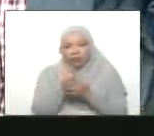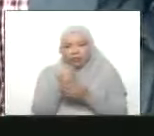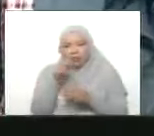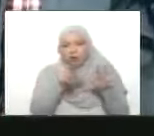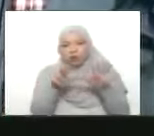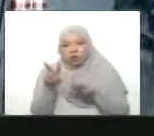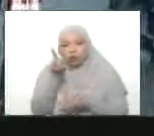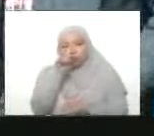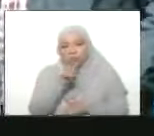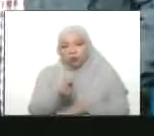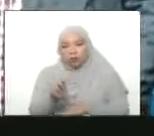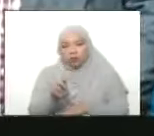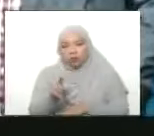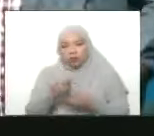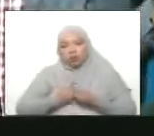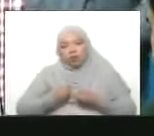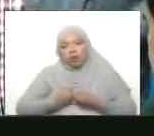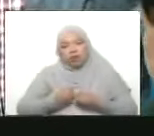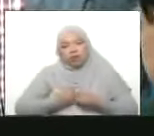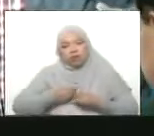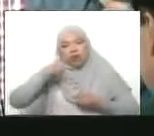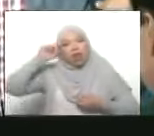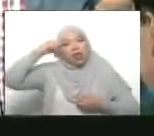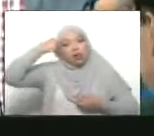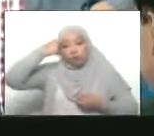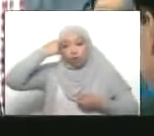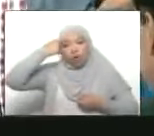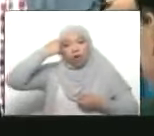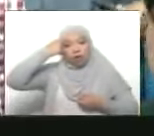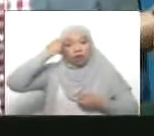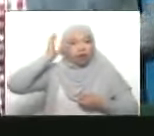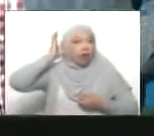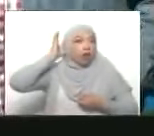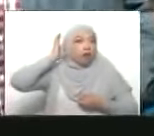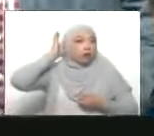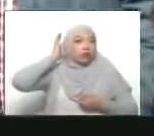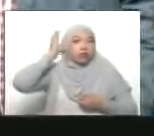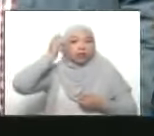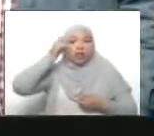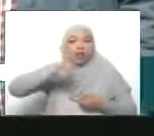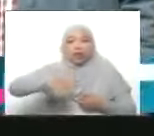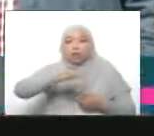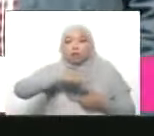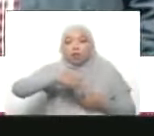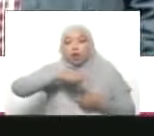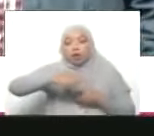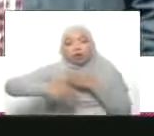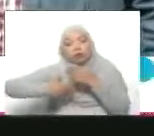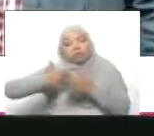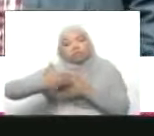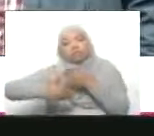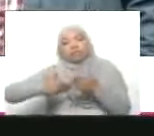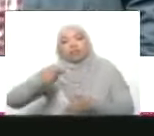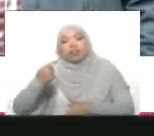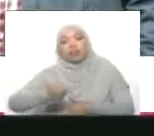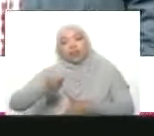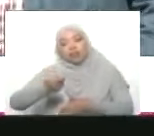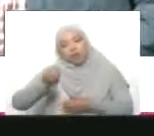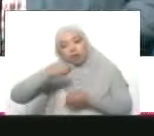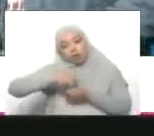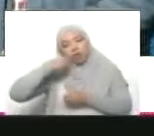que aún está más vivo que nunca. Él sigue vivo en la conciencia del pueblo, en cada paso que vamos dando, en cada tarea y